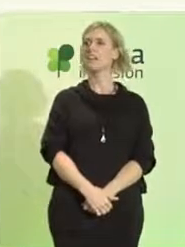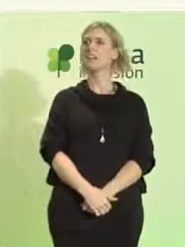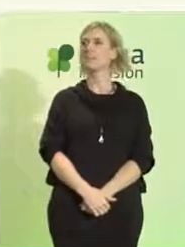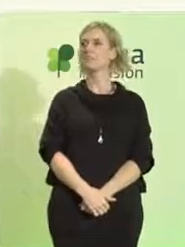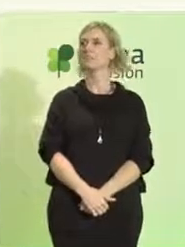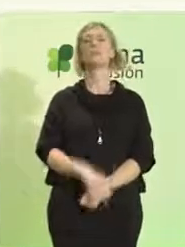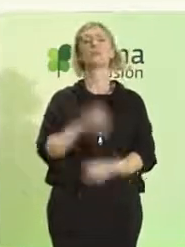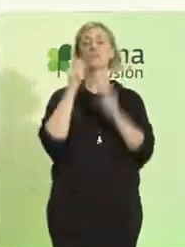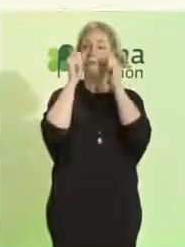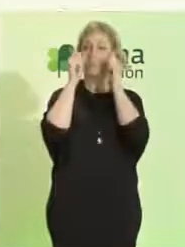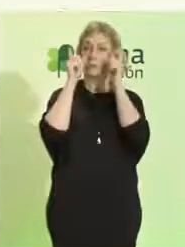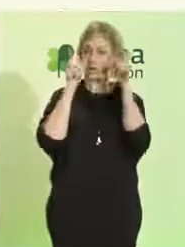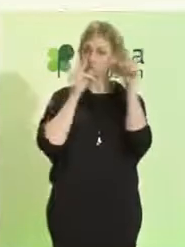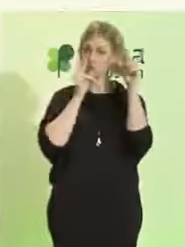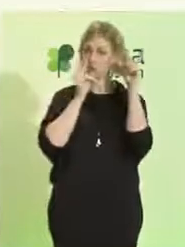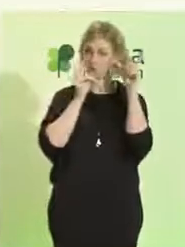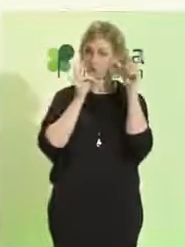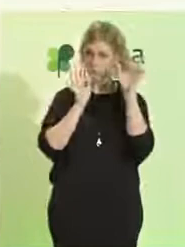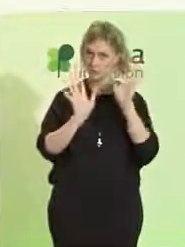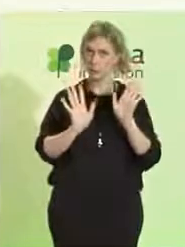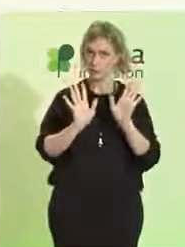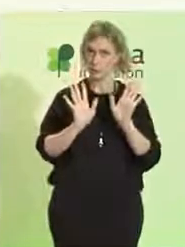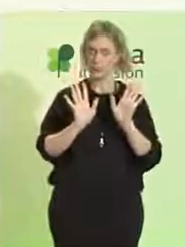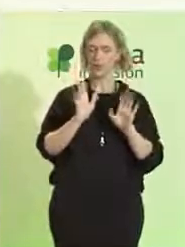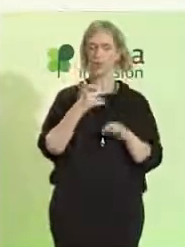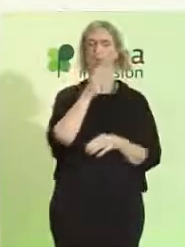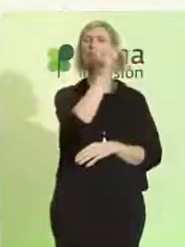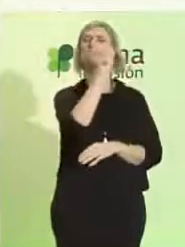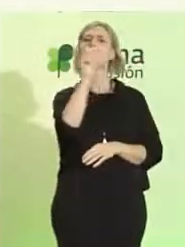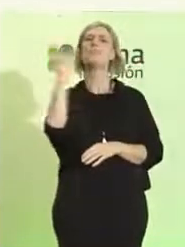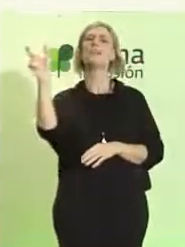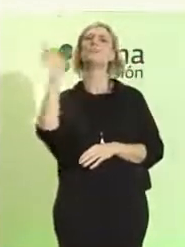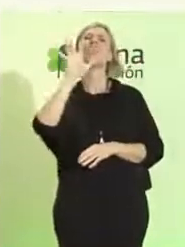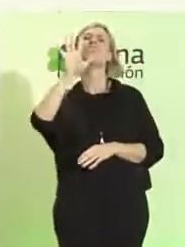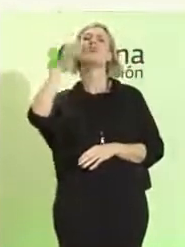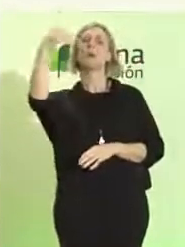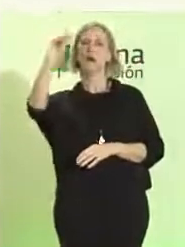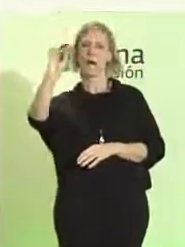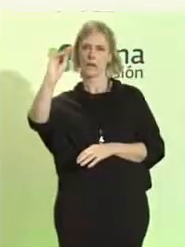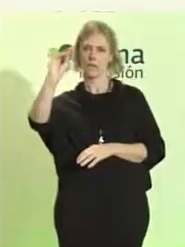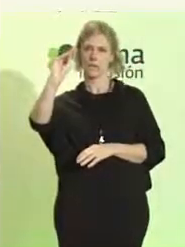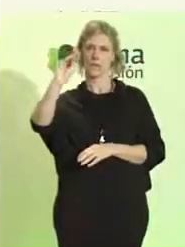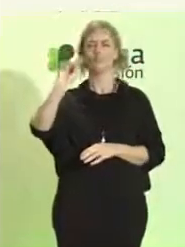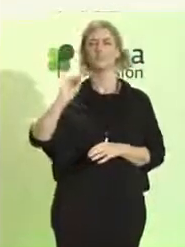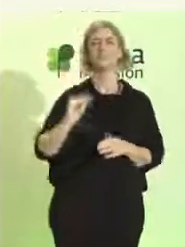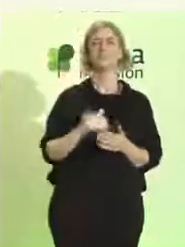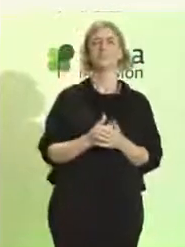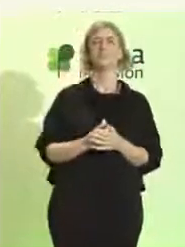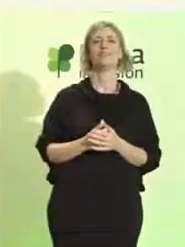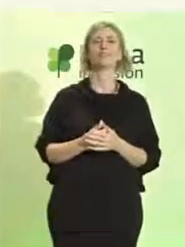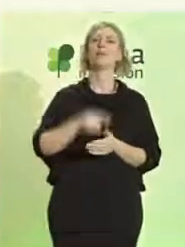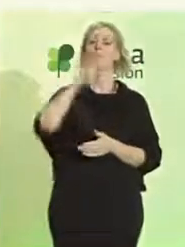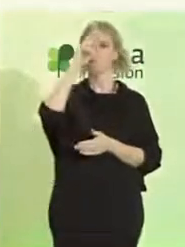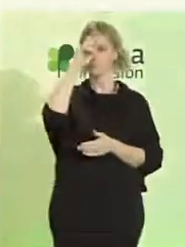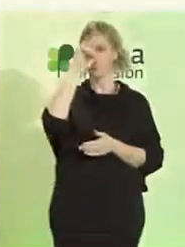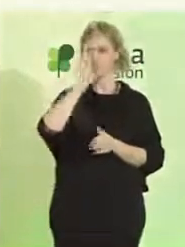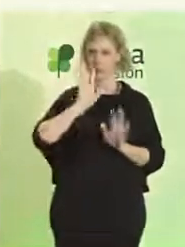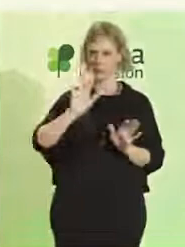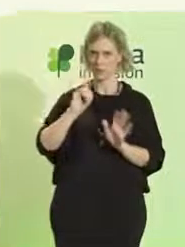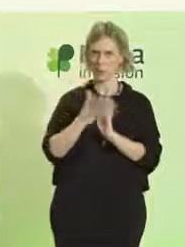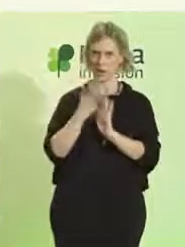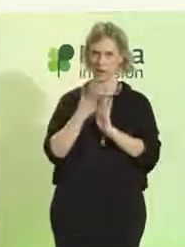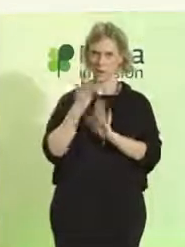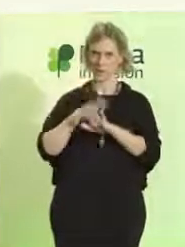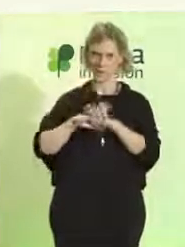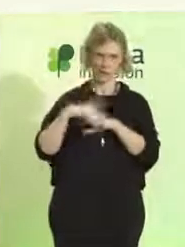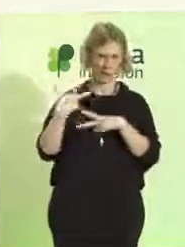No abrimos los ojos todavía porque vienen otras cinco palabras. No os preocupéis que cuanto más rápido lo hagáis, antes termina esta tortura. La siguiente palabra es empleo